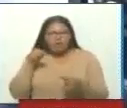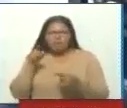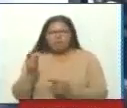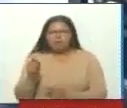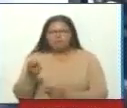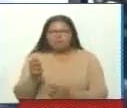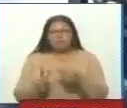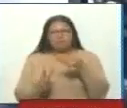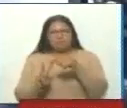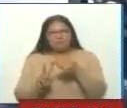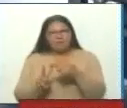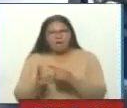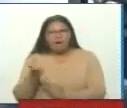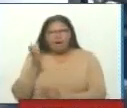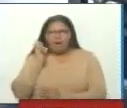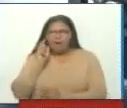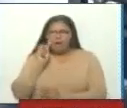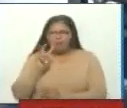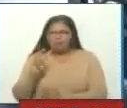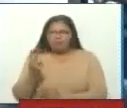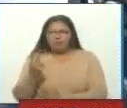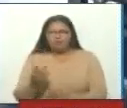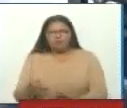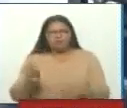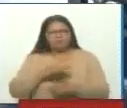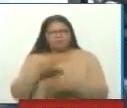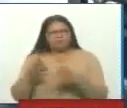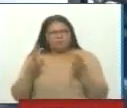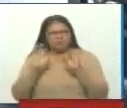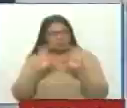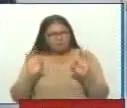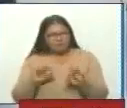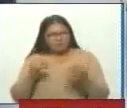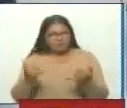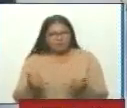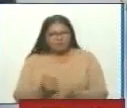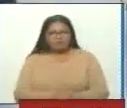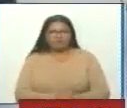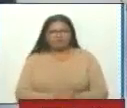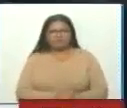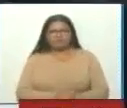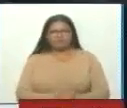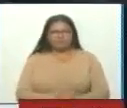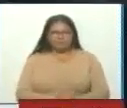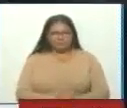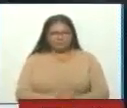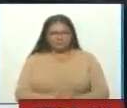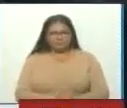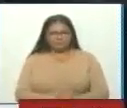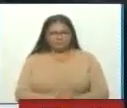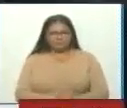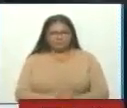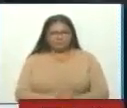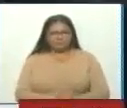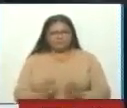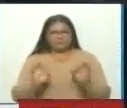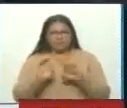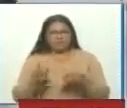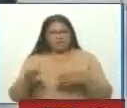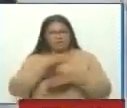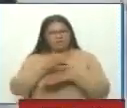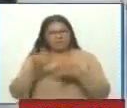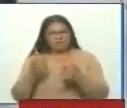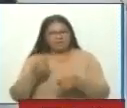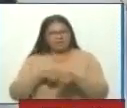VTV y inmediatamente salen ustedes con su canto, con el nuevo canto que tiene ahora, bueno, Pedro. Nadie se atreve a cantar esta hora.